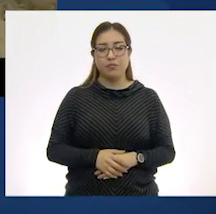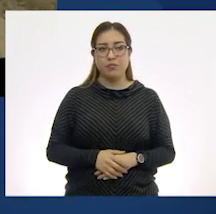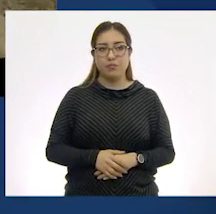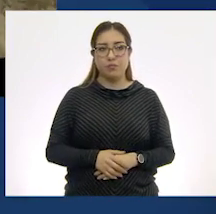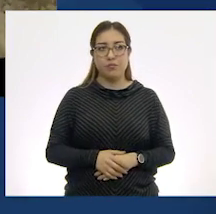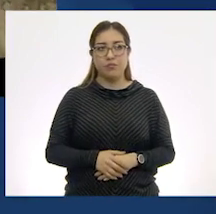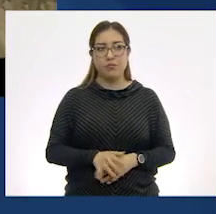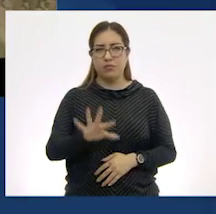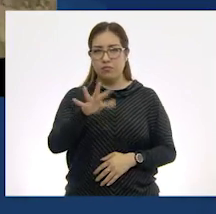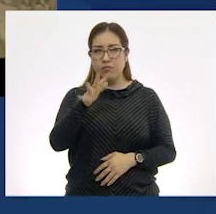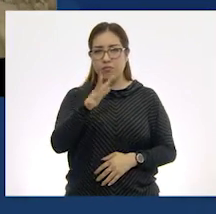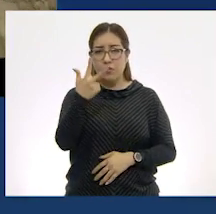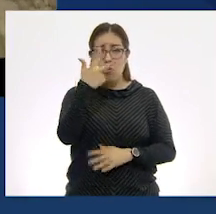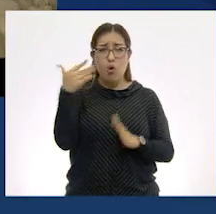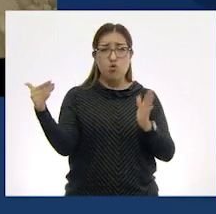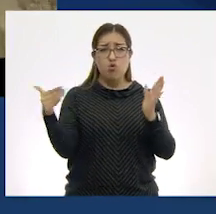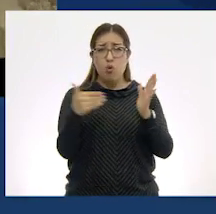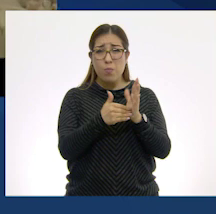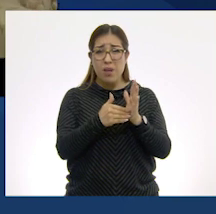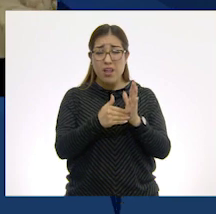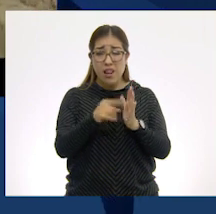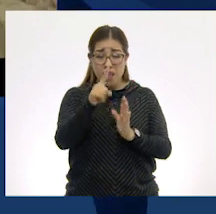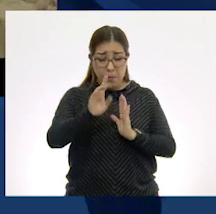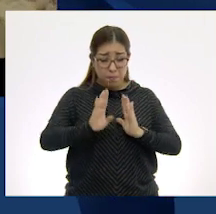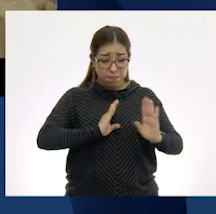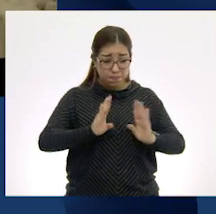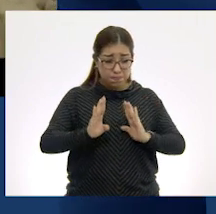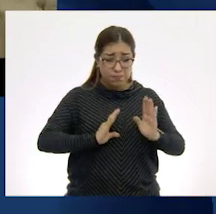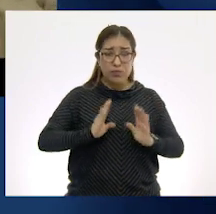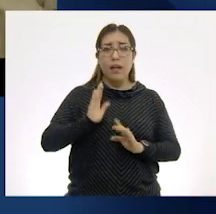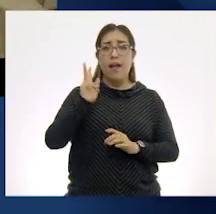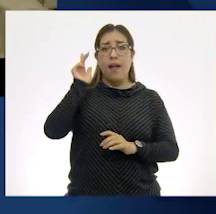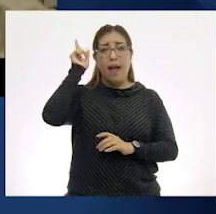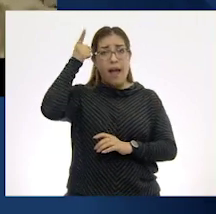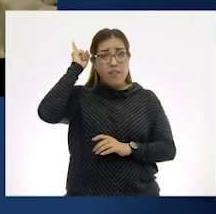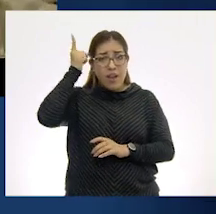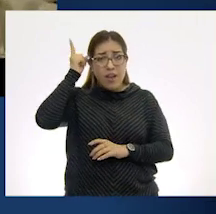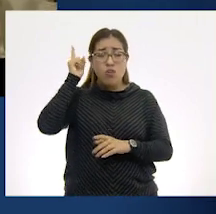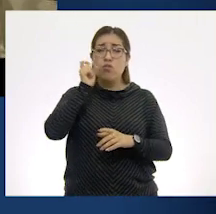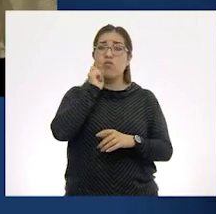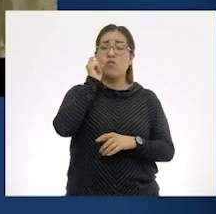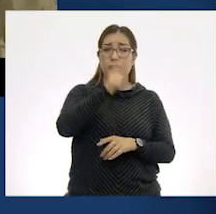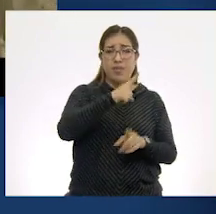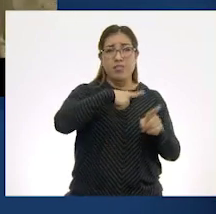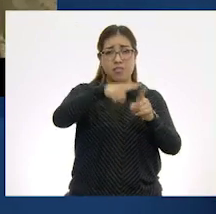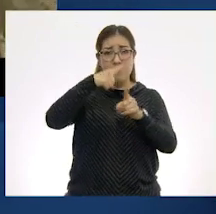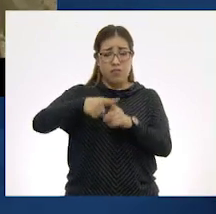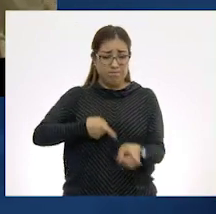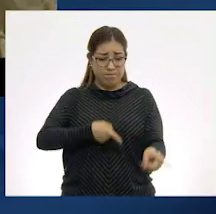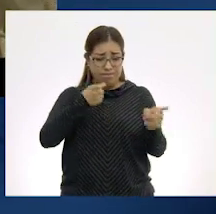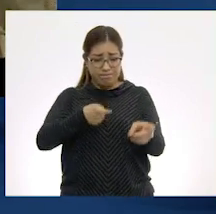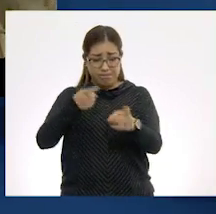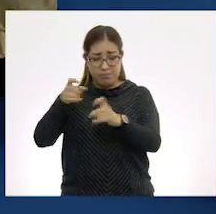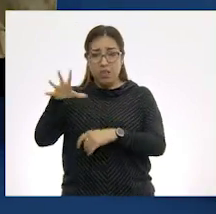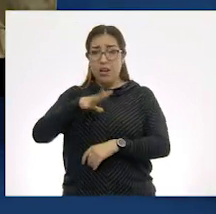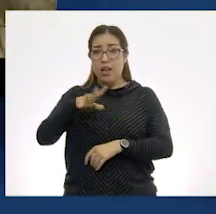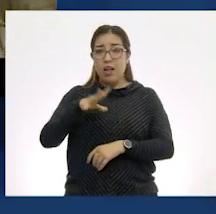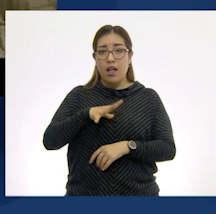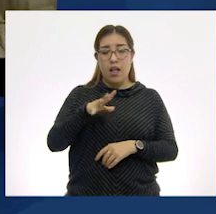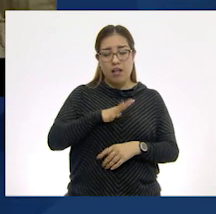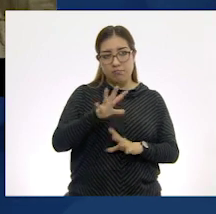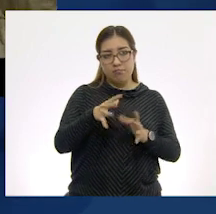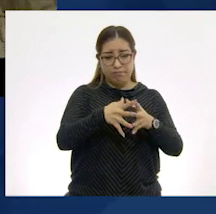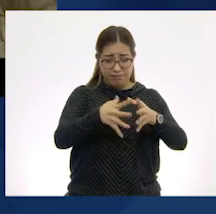Son cerca de 8000 figuras de guerreros, caballos de combate y armas de bronce, ubicados a 1,5 kilómetros de la tumba de Qin